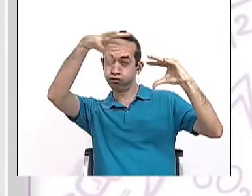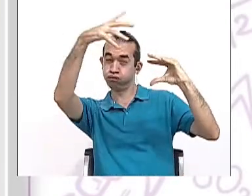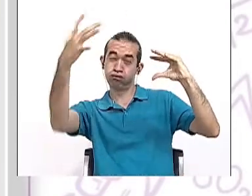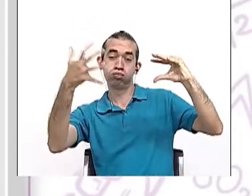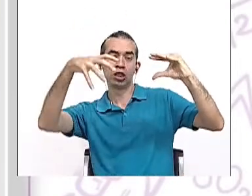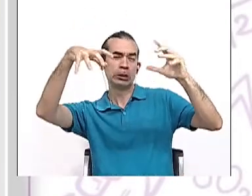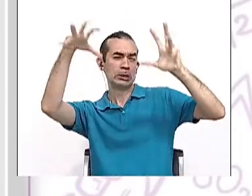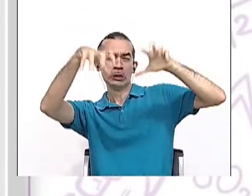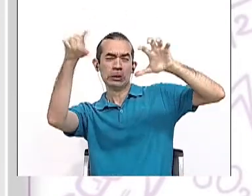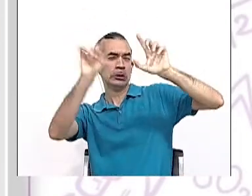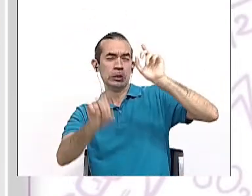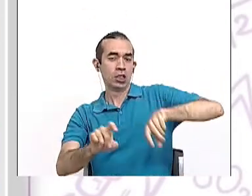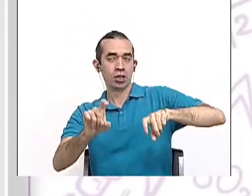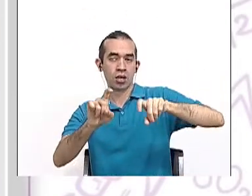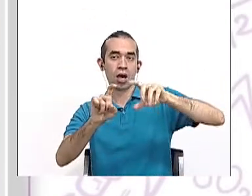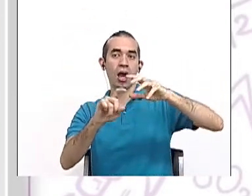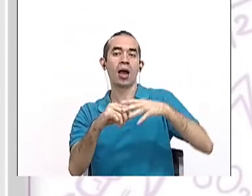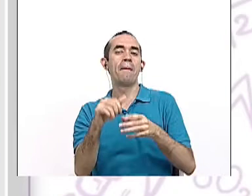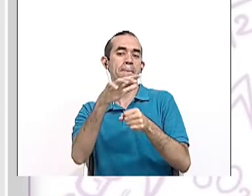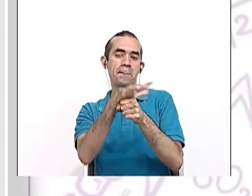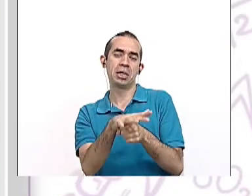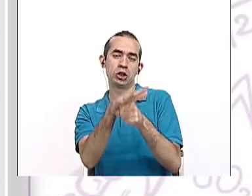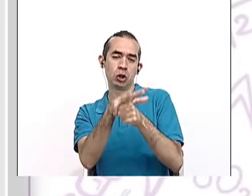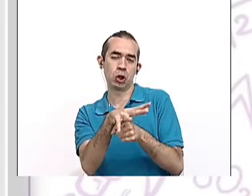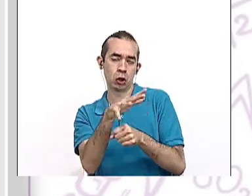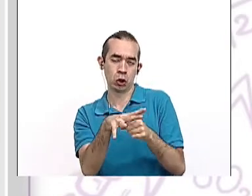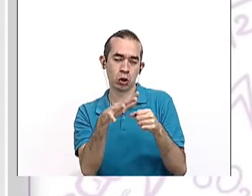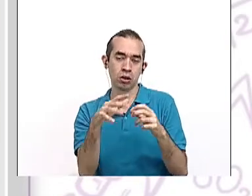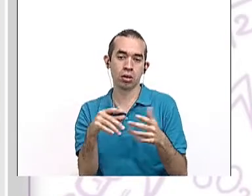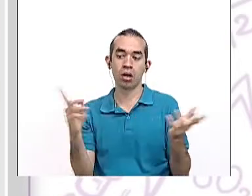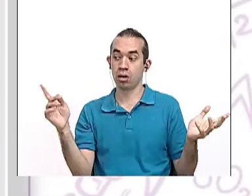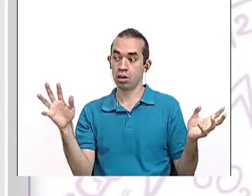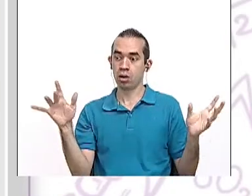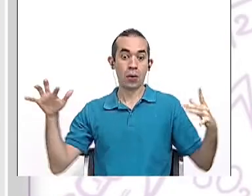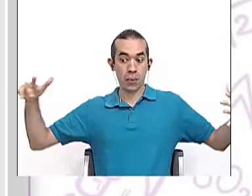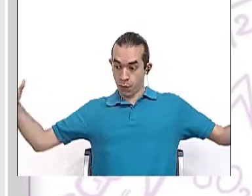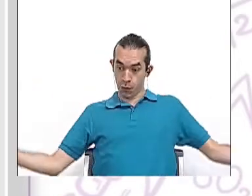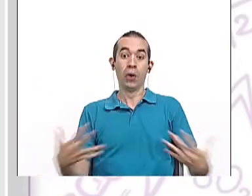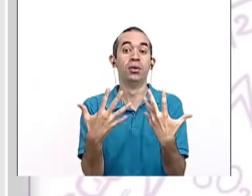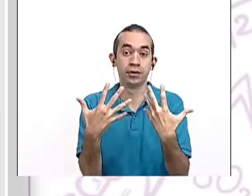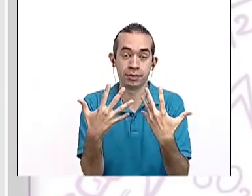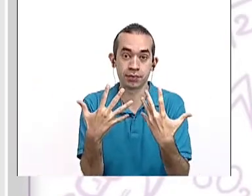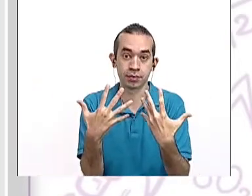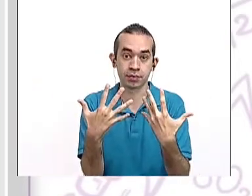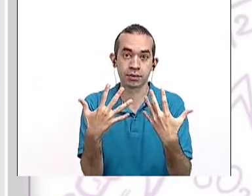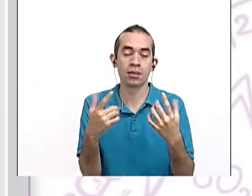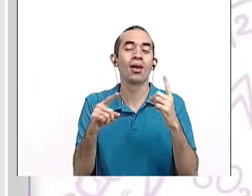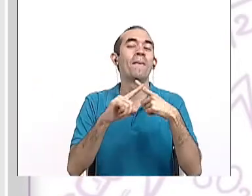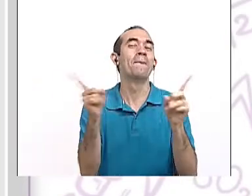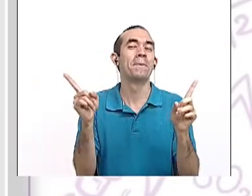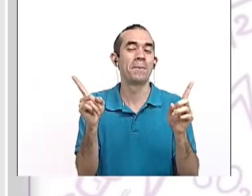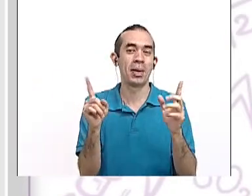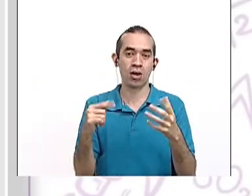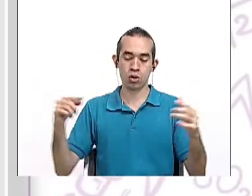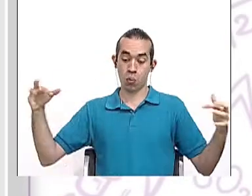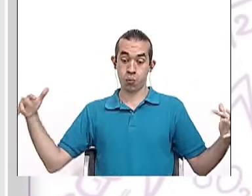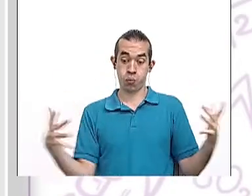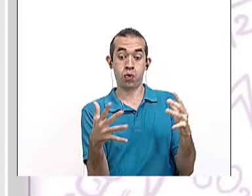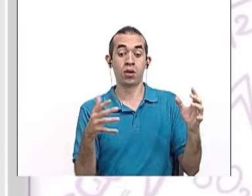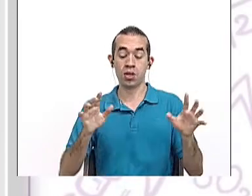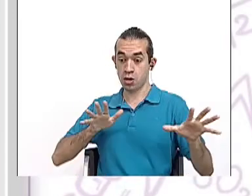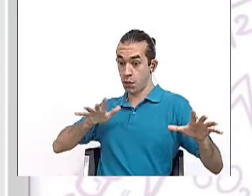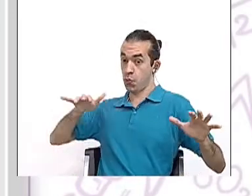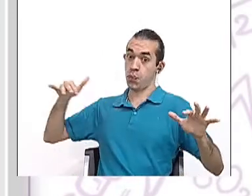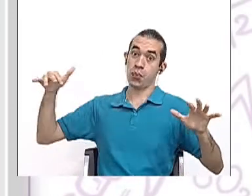baja presión en el aire. Entonces, el aire de alrededor vuela a llenar ese espacio, solo que no se dirigen al centro de